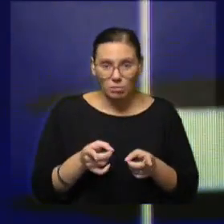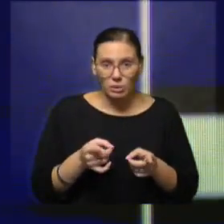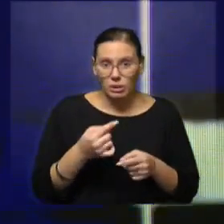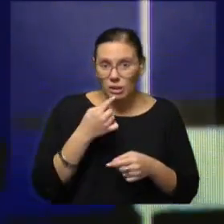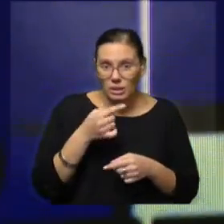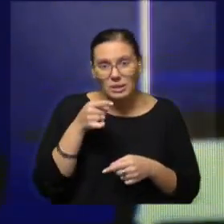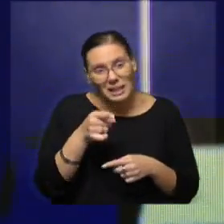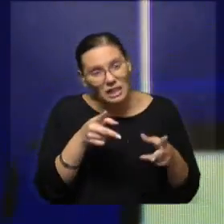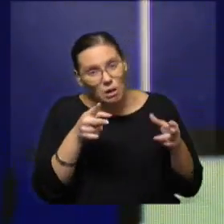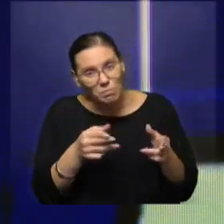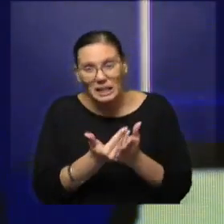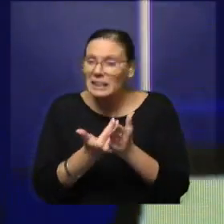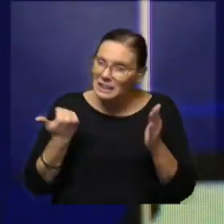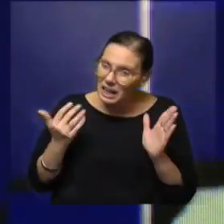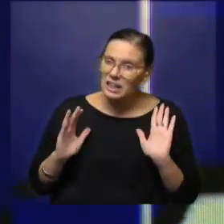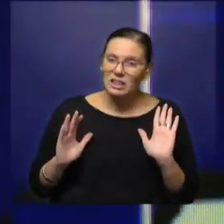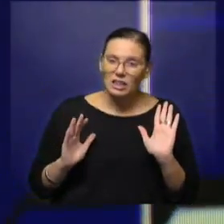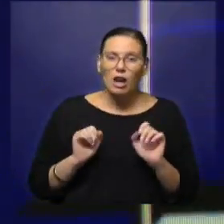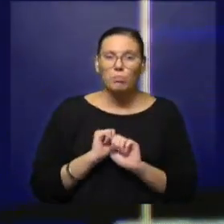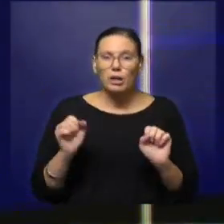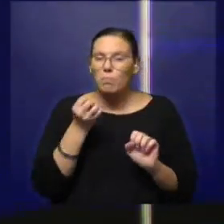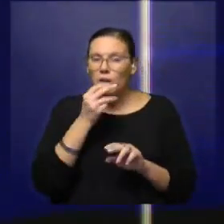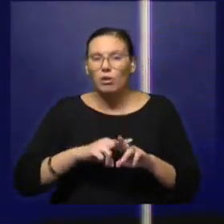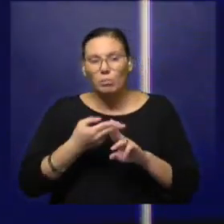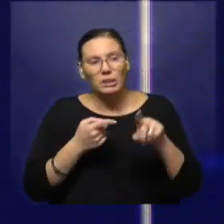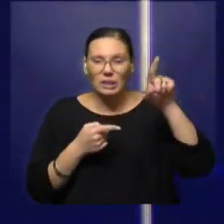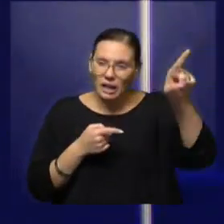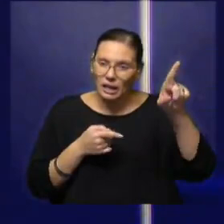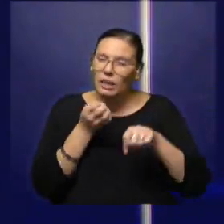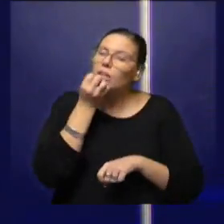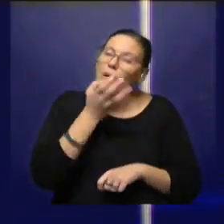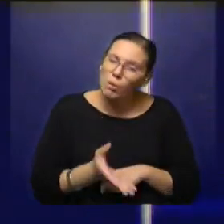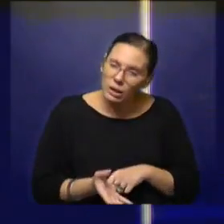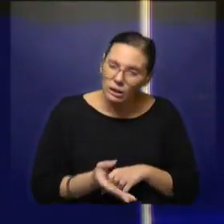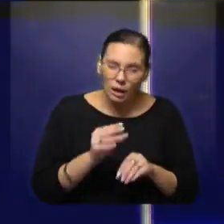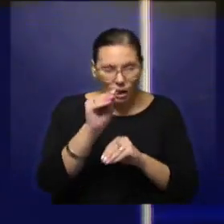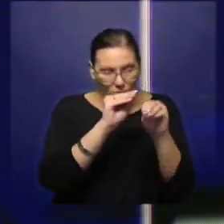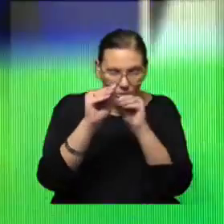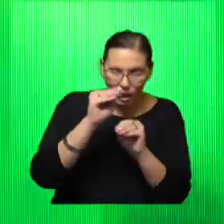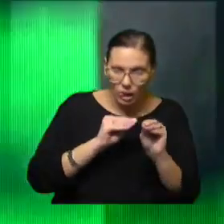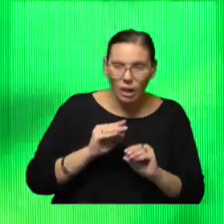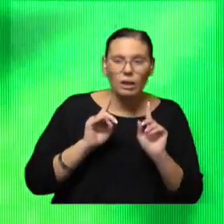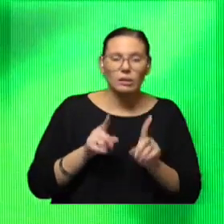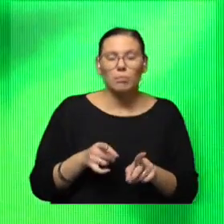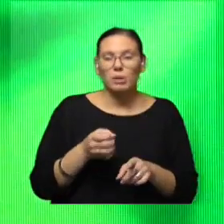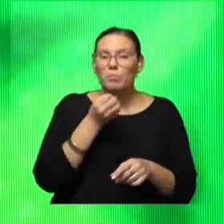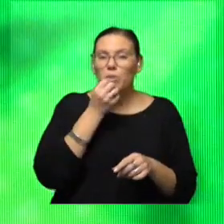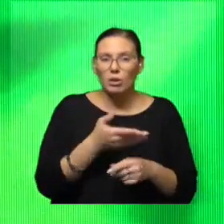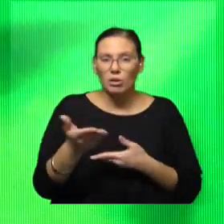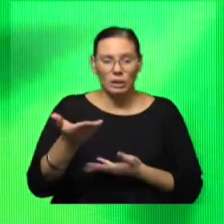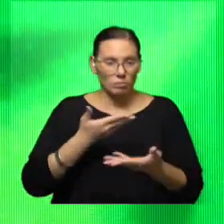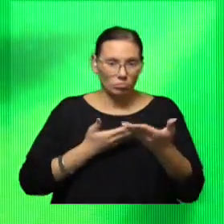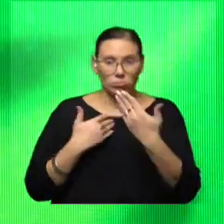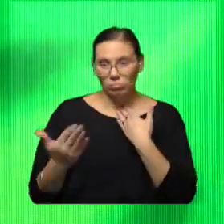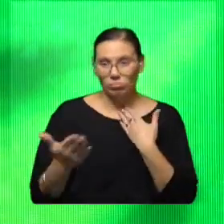dice, esta parte la sacaría, capaz que es mejor repetir esta otra que está muy buena, y también eso es lo que te va como alimentando esa ida y vuelta,